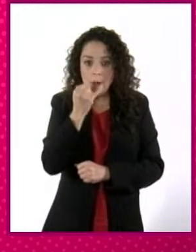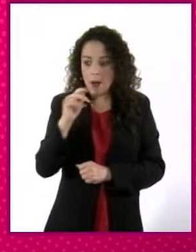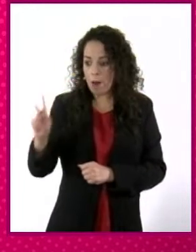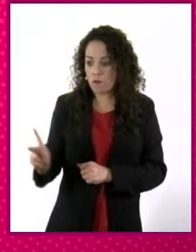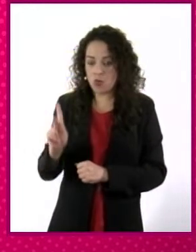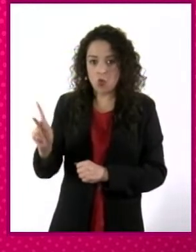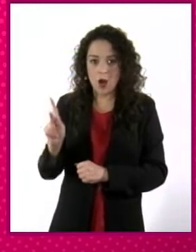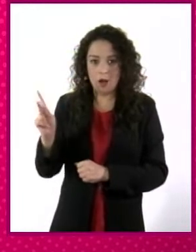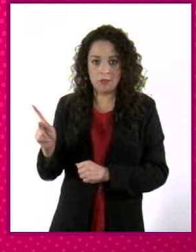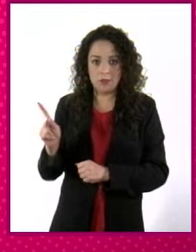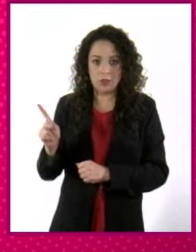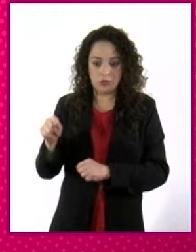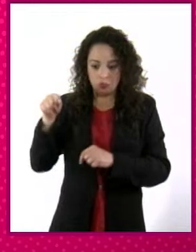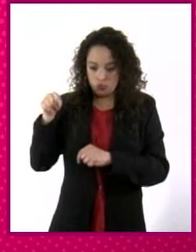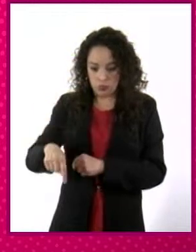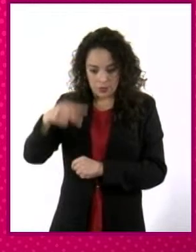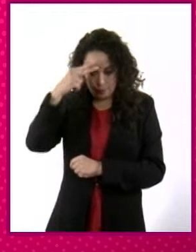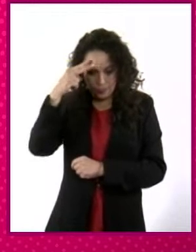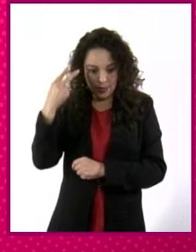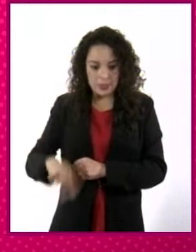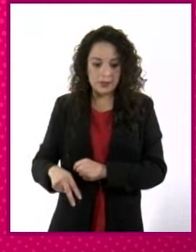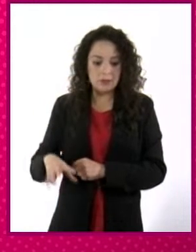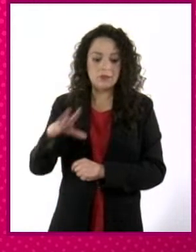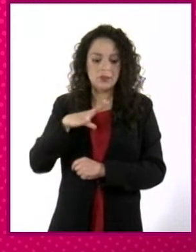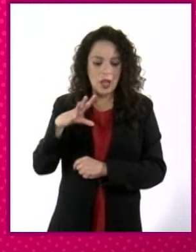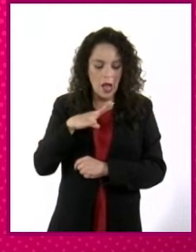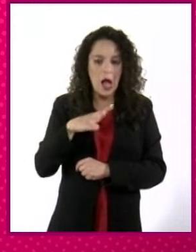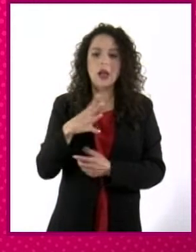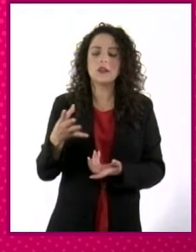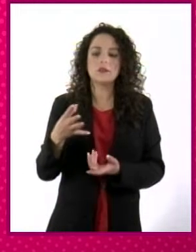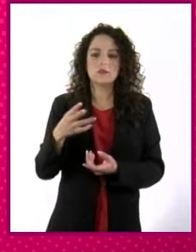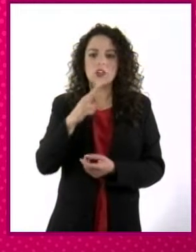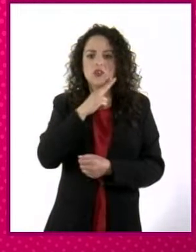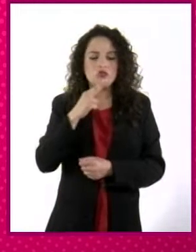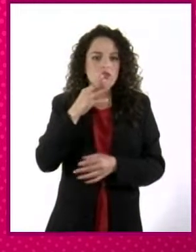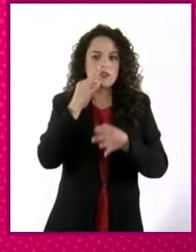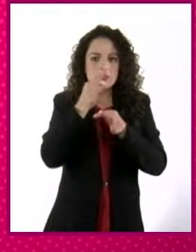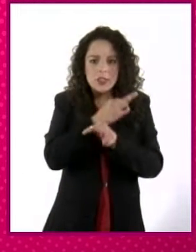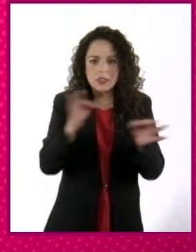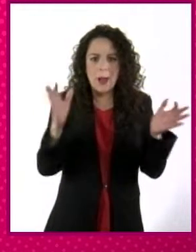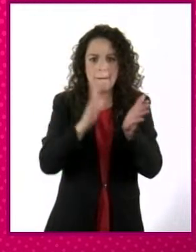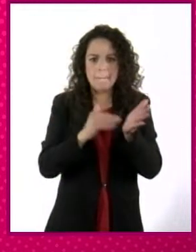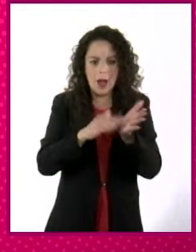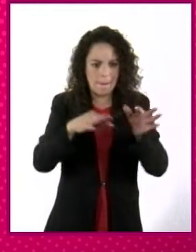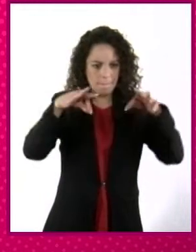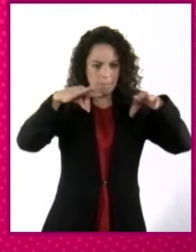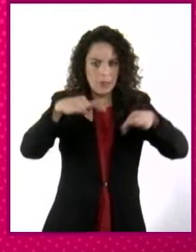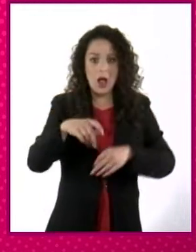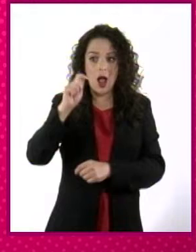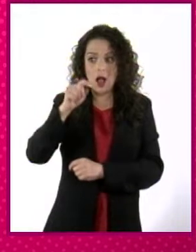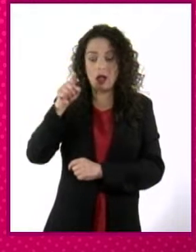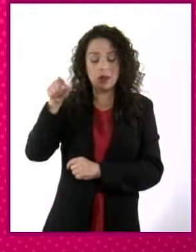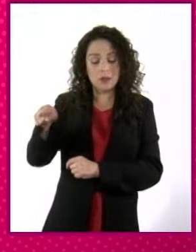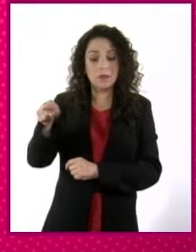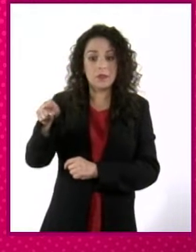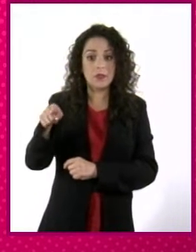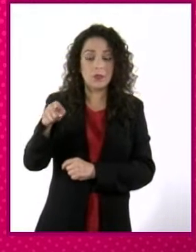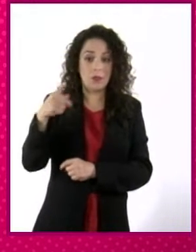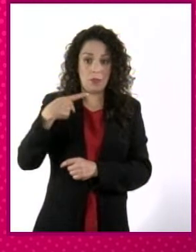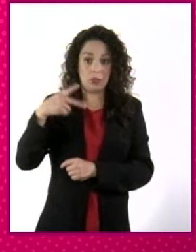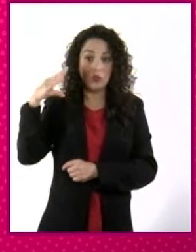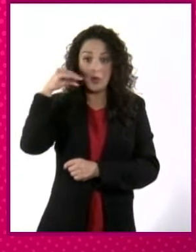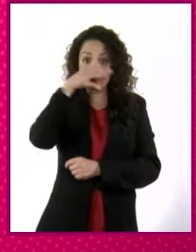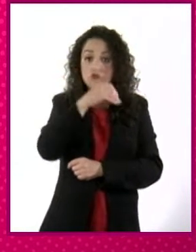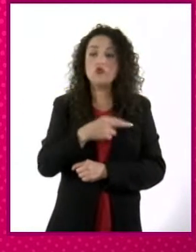originarios. Tenemos noticias, documentos de africanas que rezaban en náhuatl